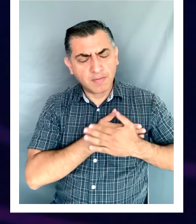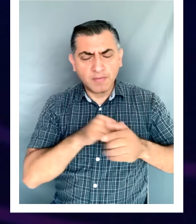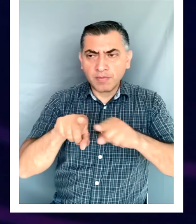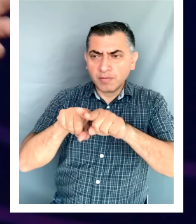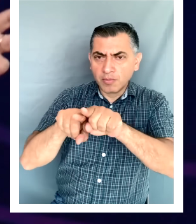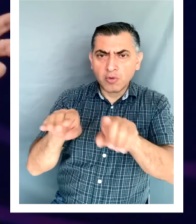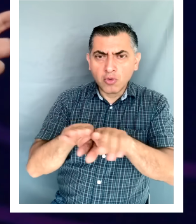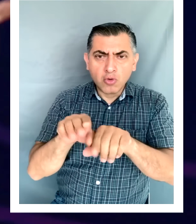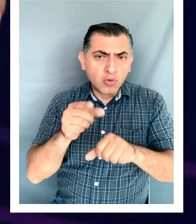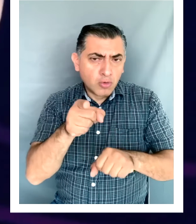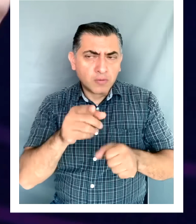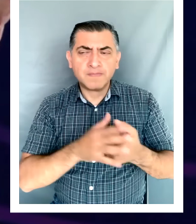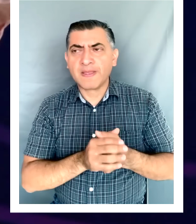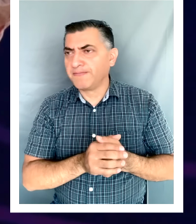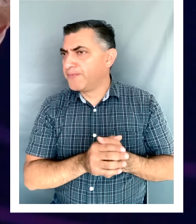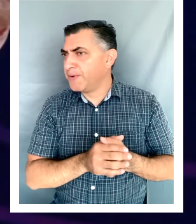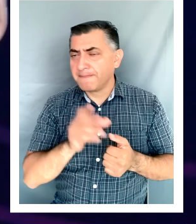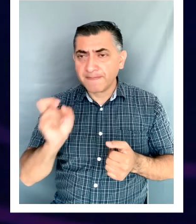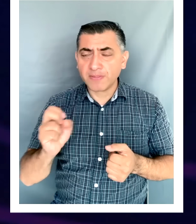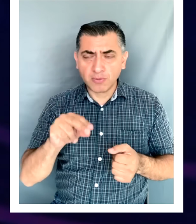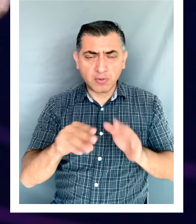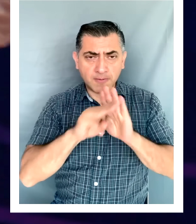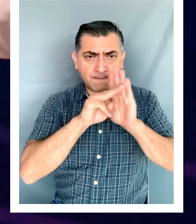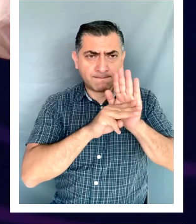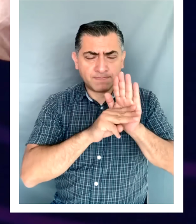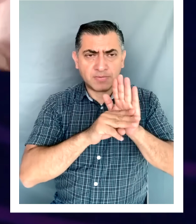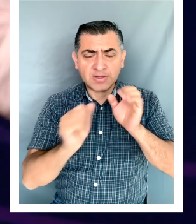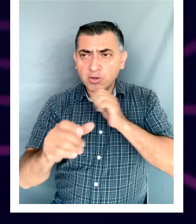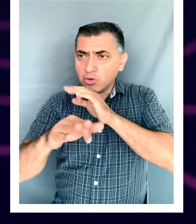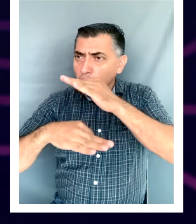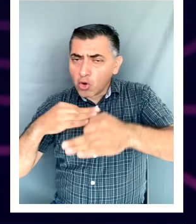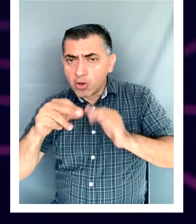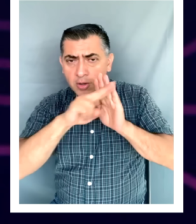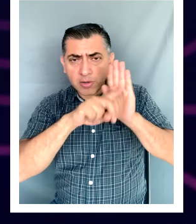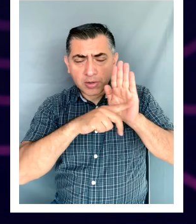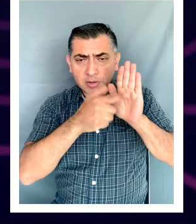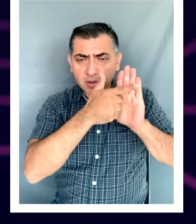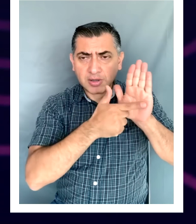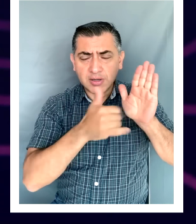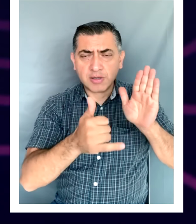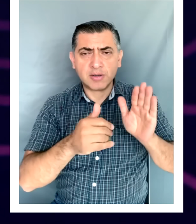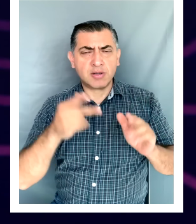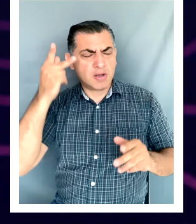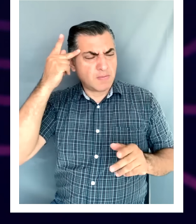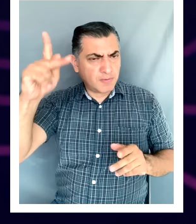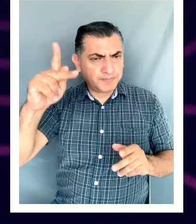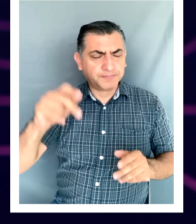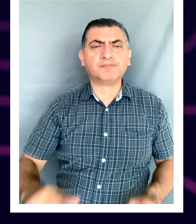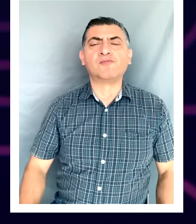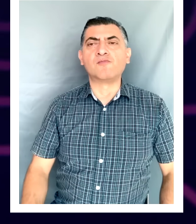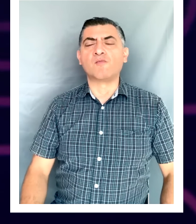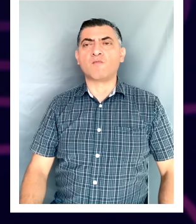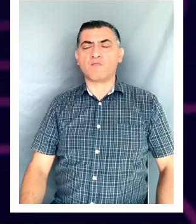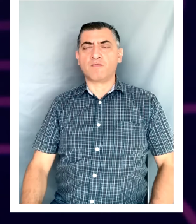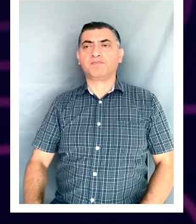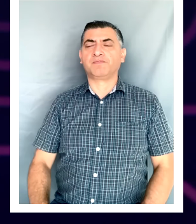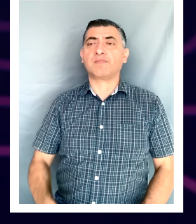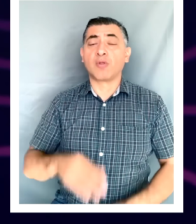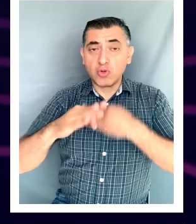a tu prójimo como a ti mismo de estos dos mandamientos dependen toda la ley y los profetas yo creo que en este pasaje a los que somos padres